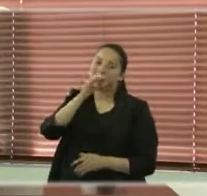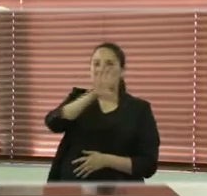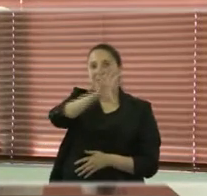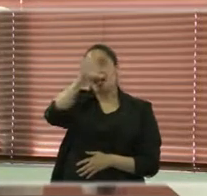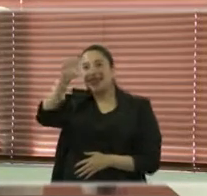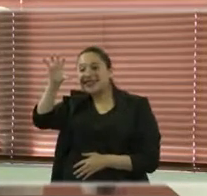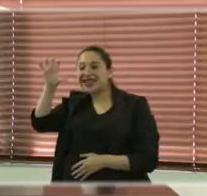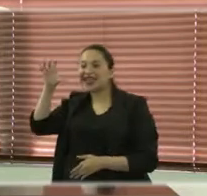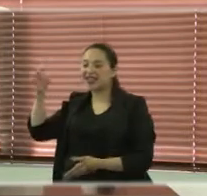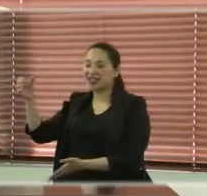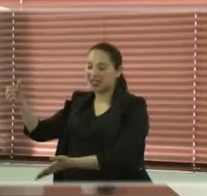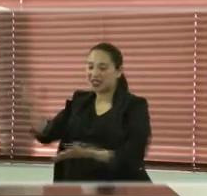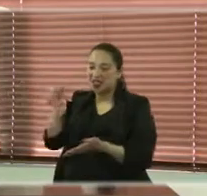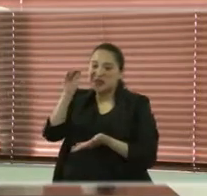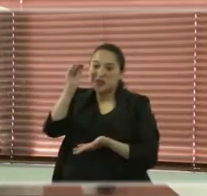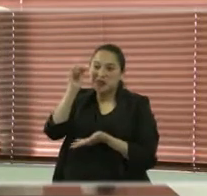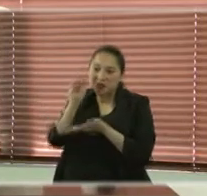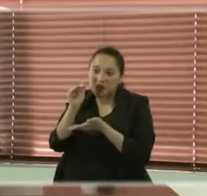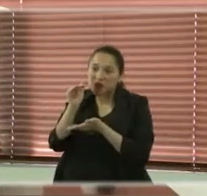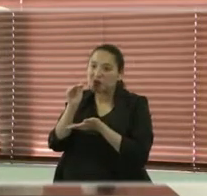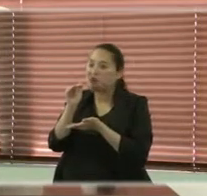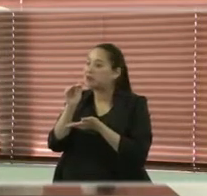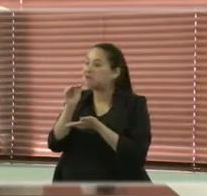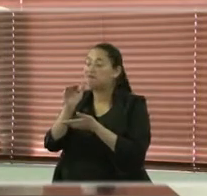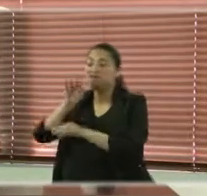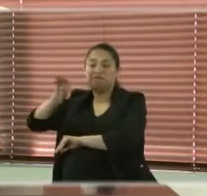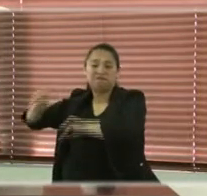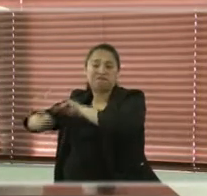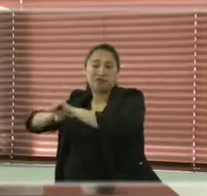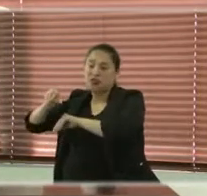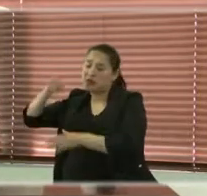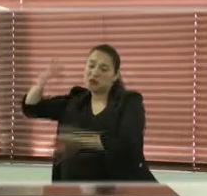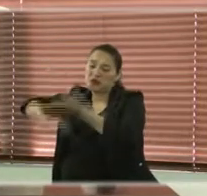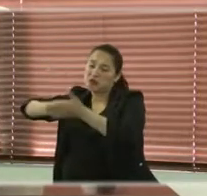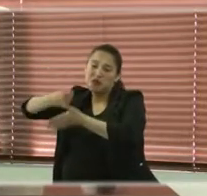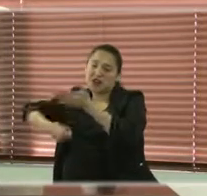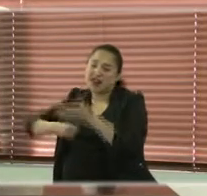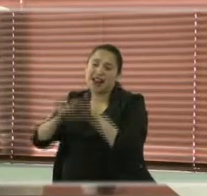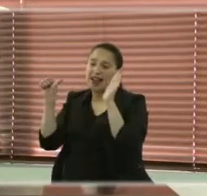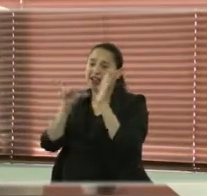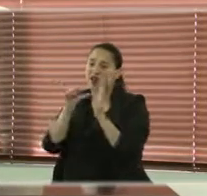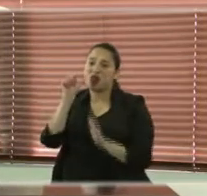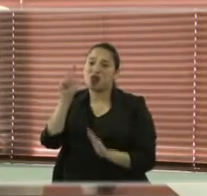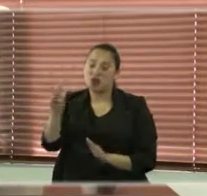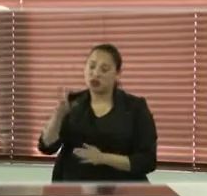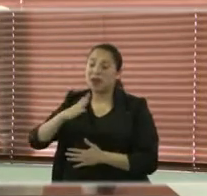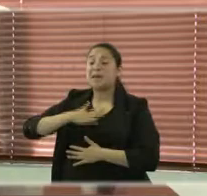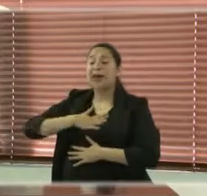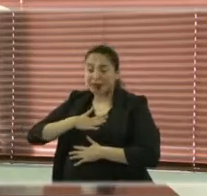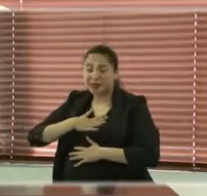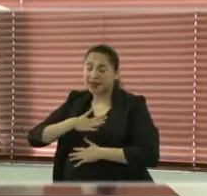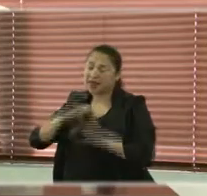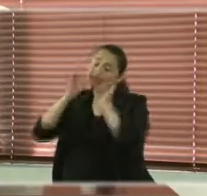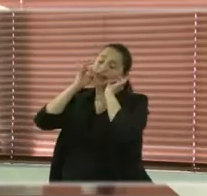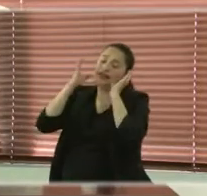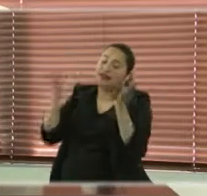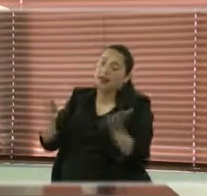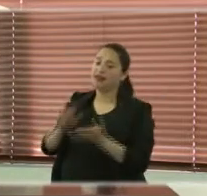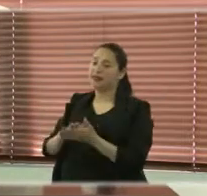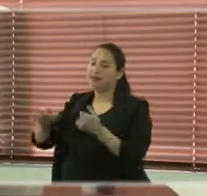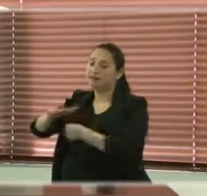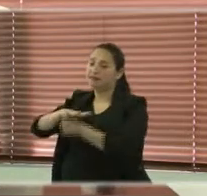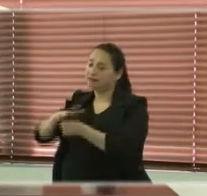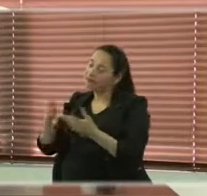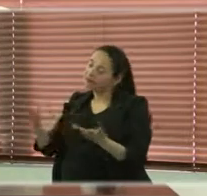prácticamente no se ha hecho nada en relación al artículo 12 y eso es bastante grave verdad así que